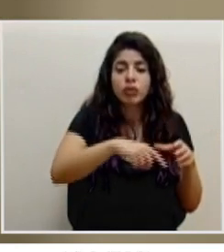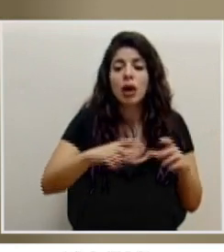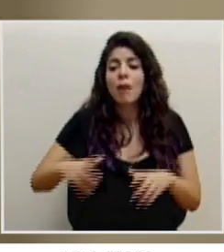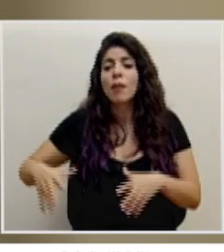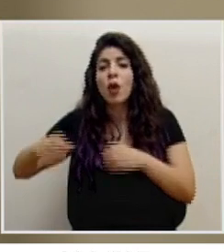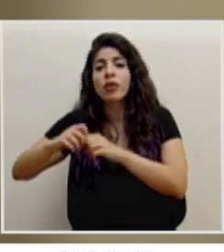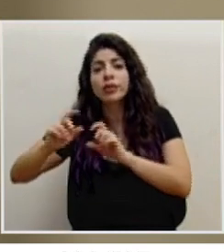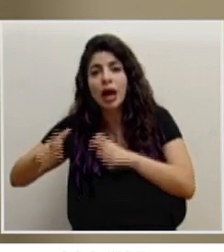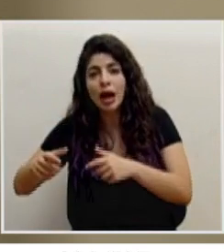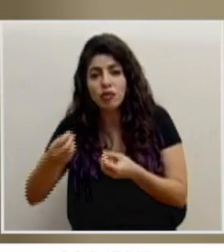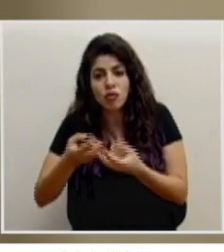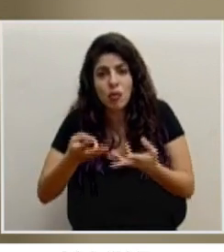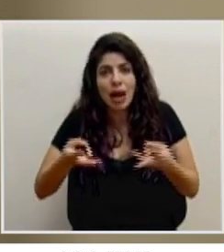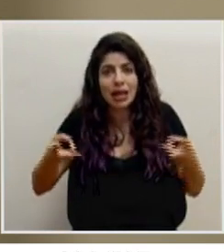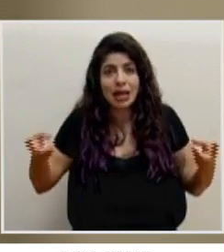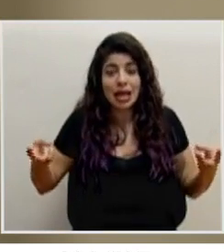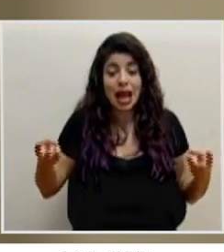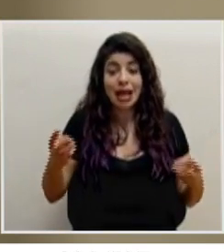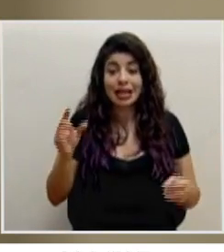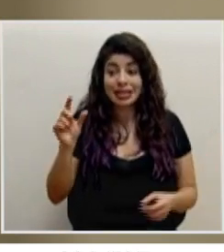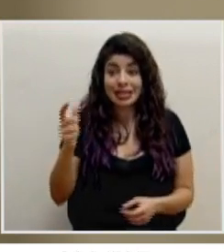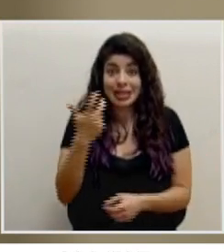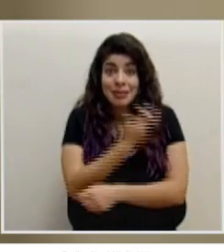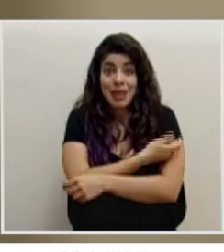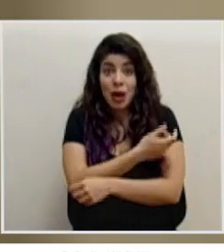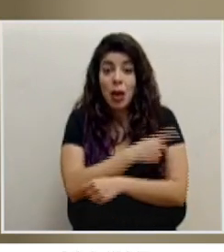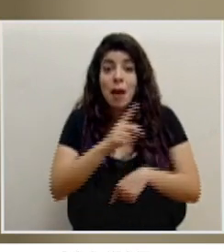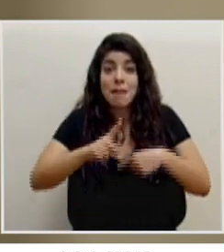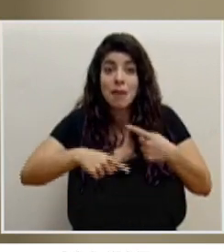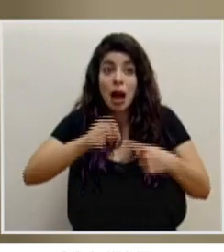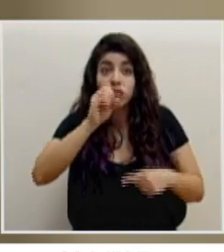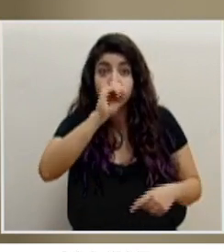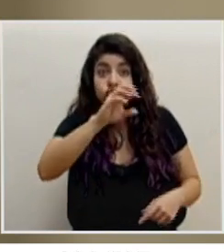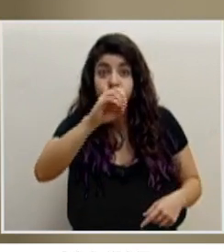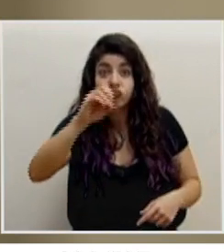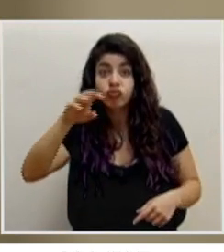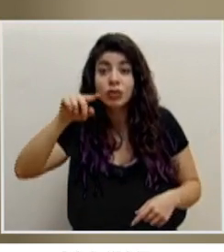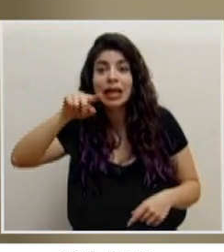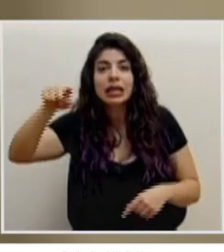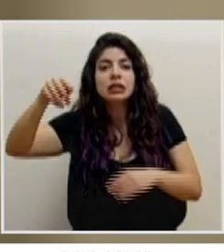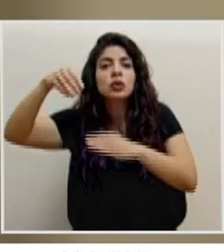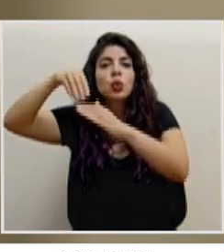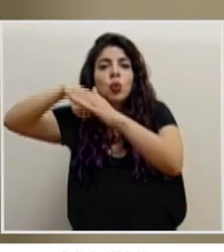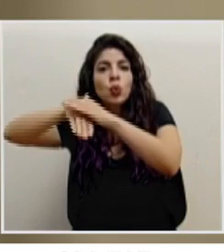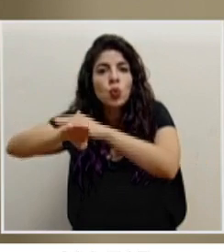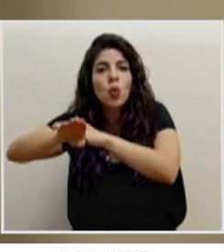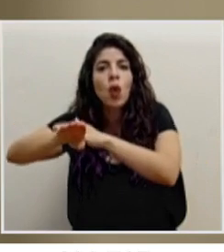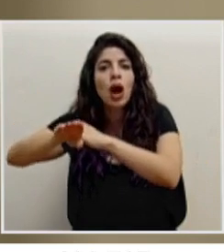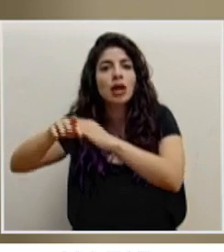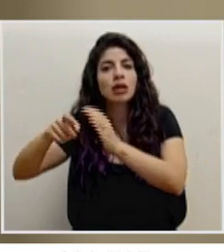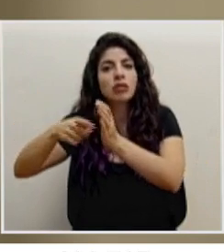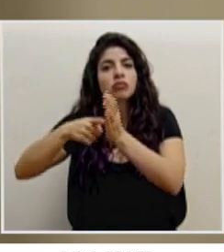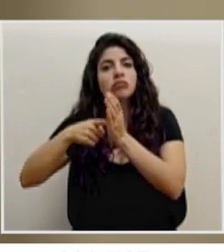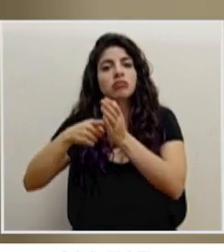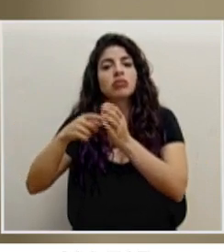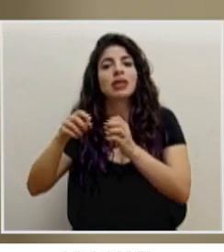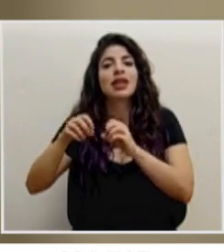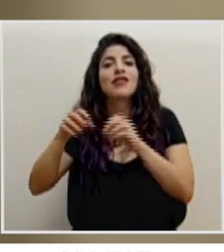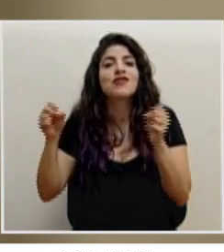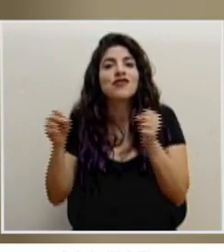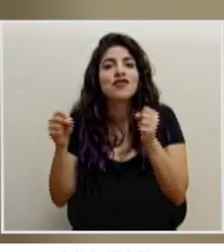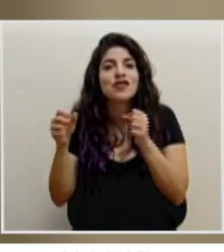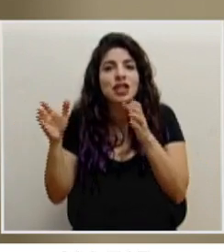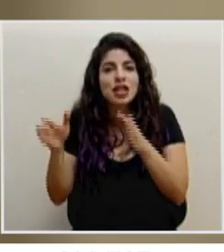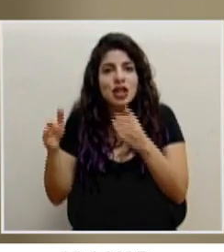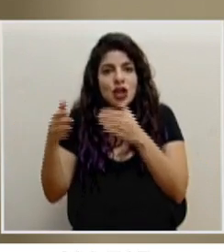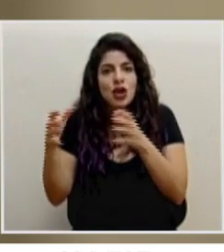otros. Las dosis que se van a despachar a todas las áreas de salud van a tener un almacenamiento dentro de los estándares de conservación de la red de frío